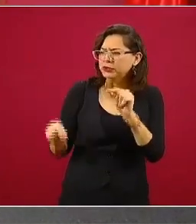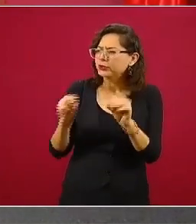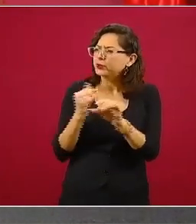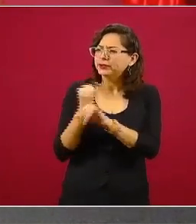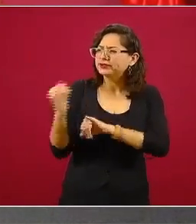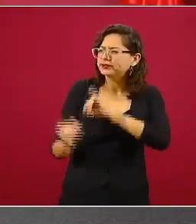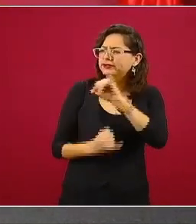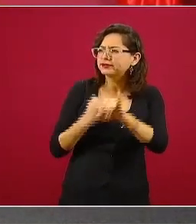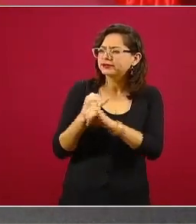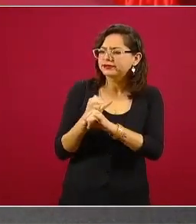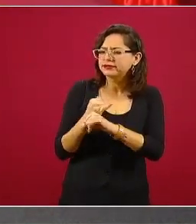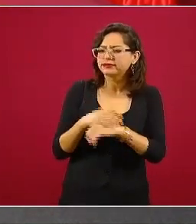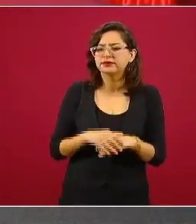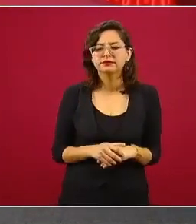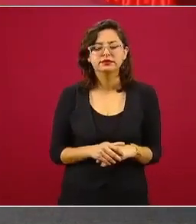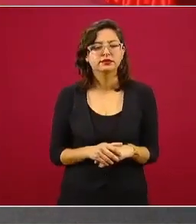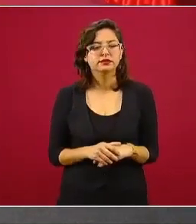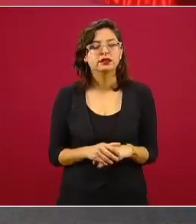Internacional.